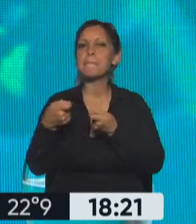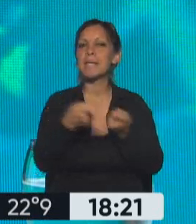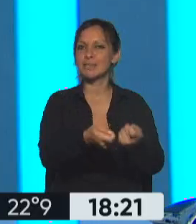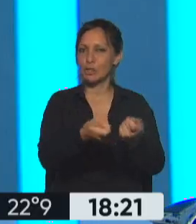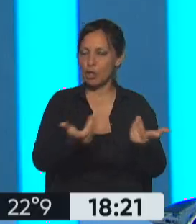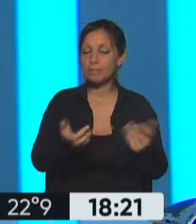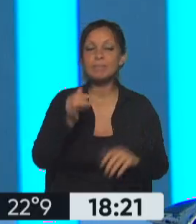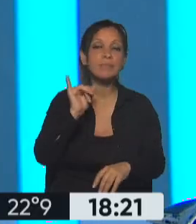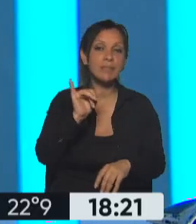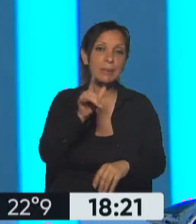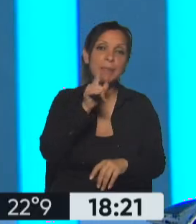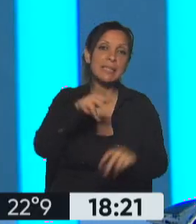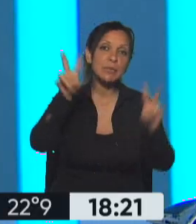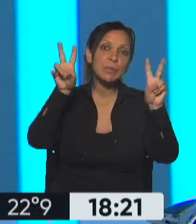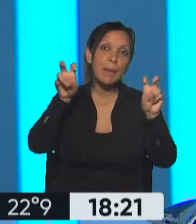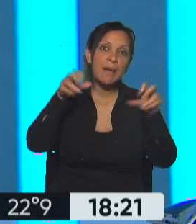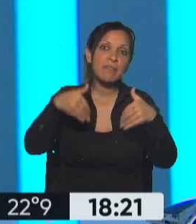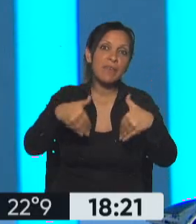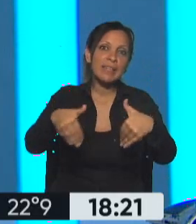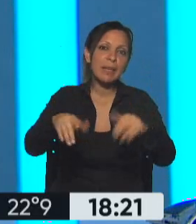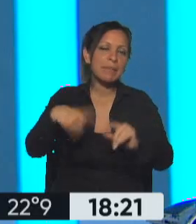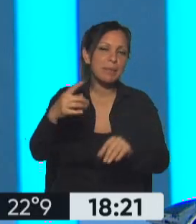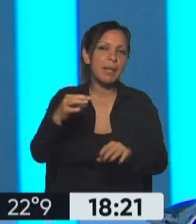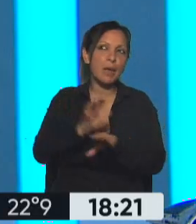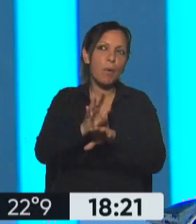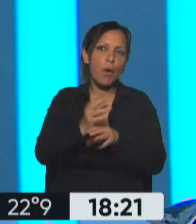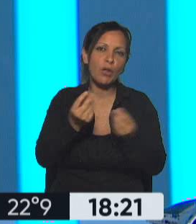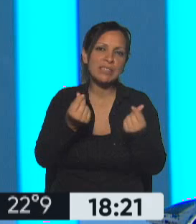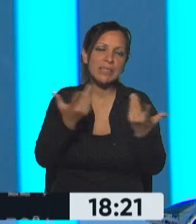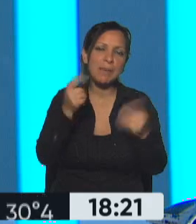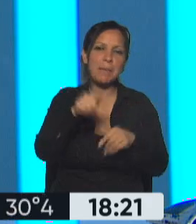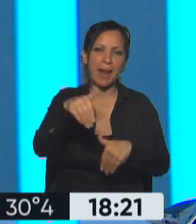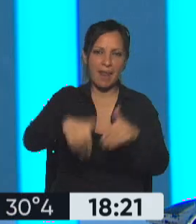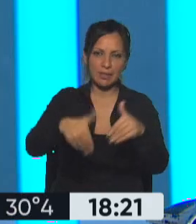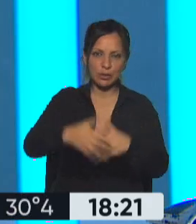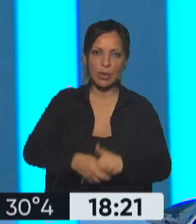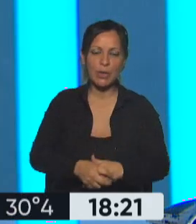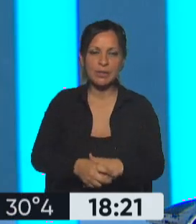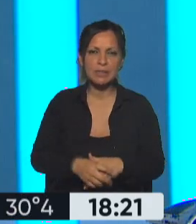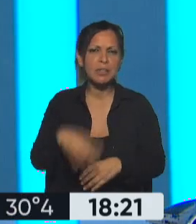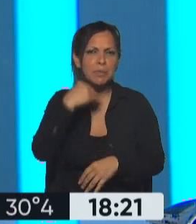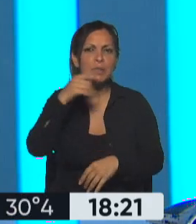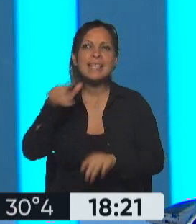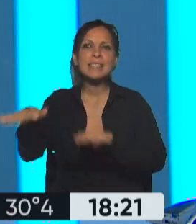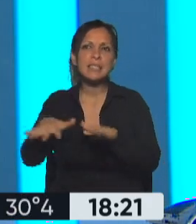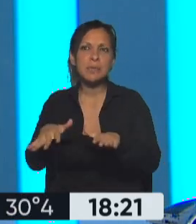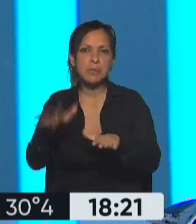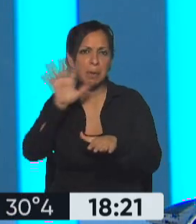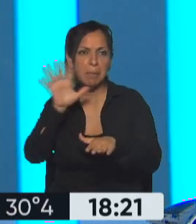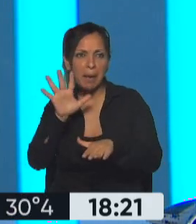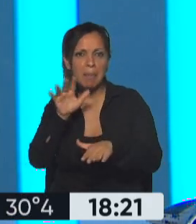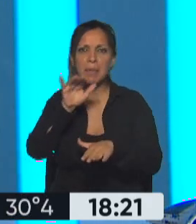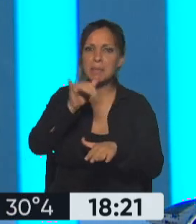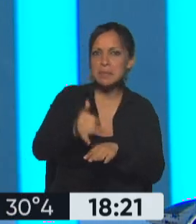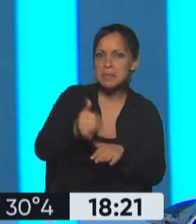que es un fantasma siempre convocable para elecciones, ¿no? El tema del dólar, esté o no esté la situación para temer eso.